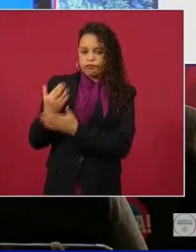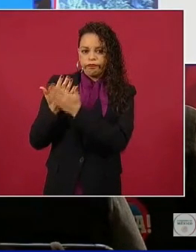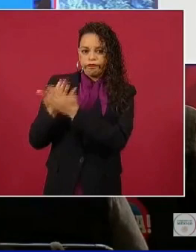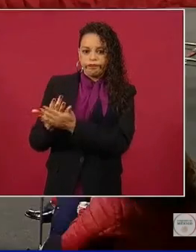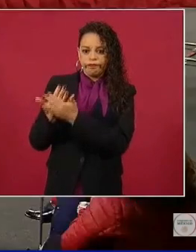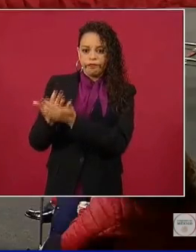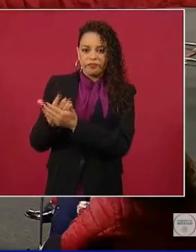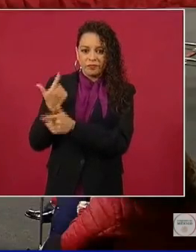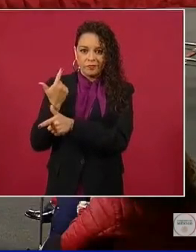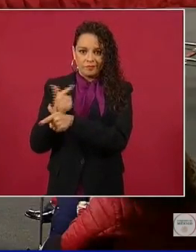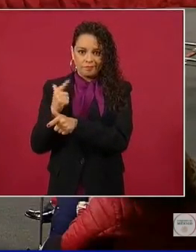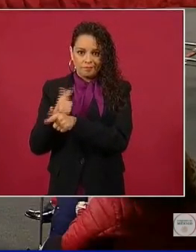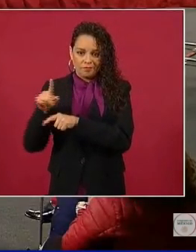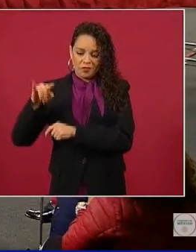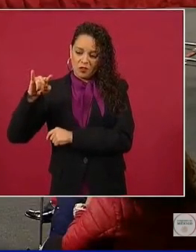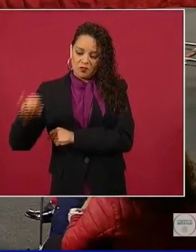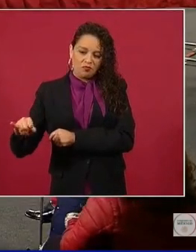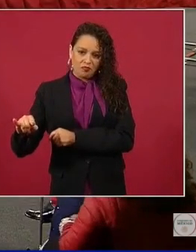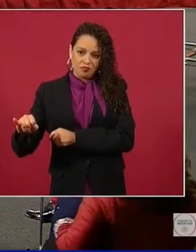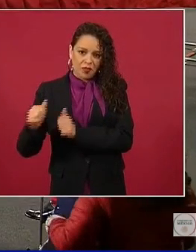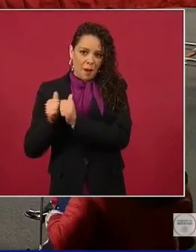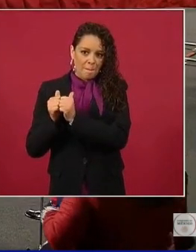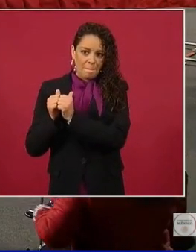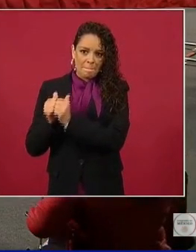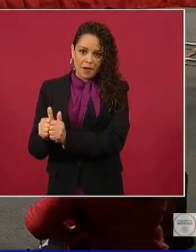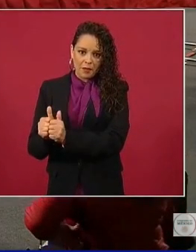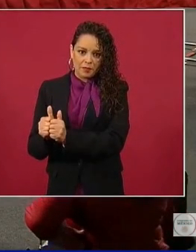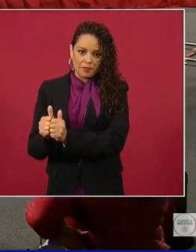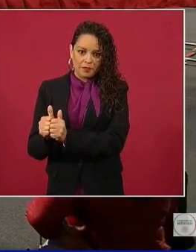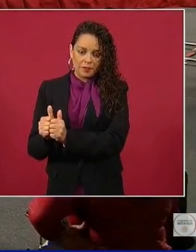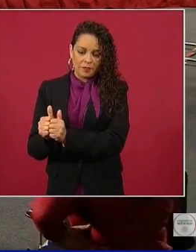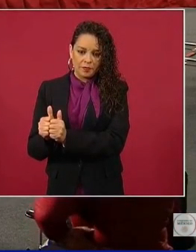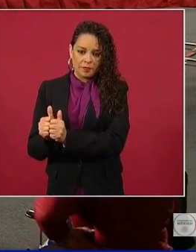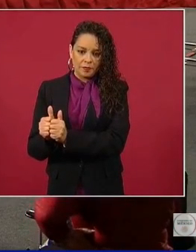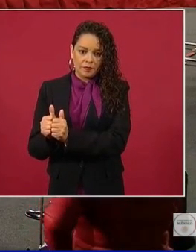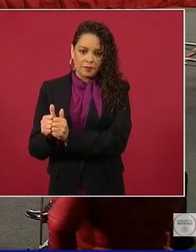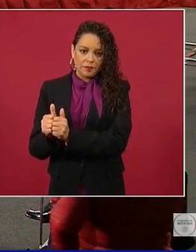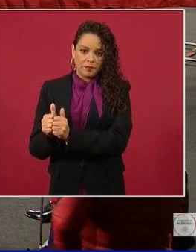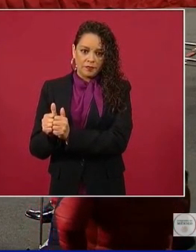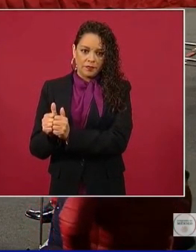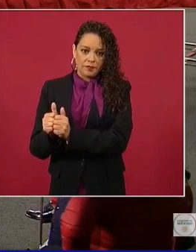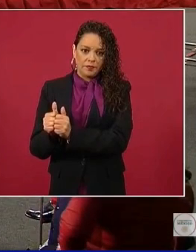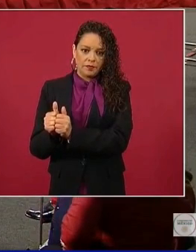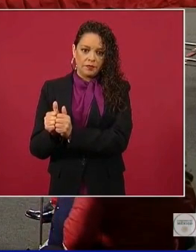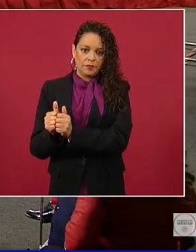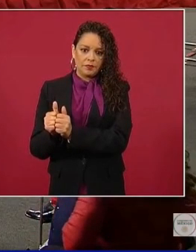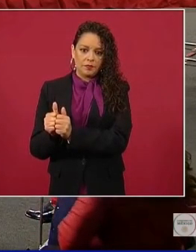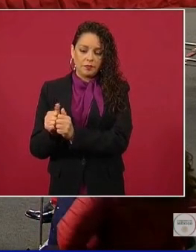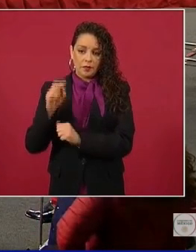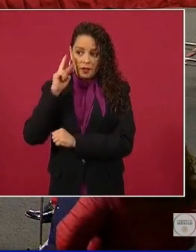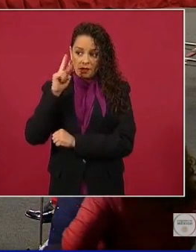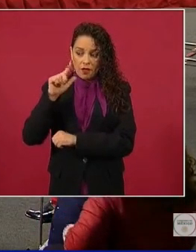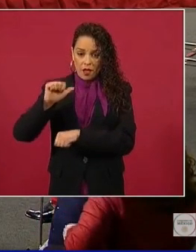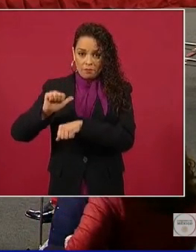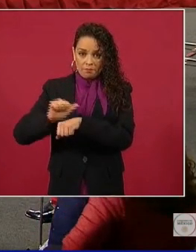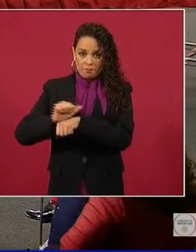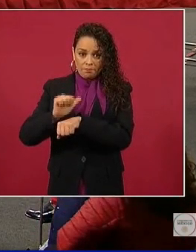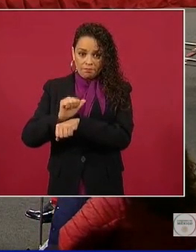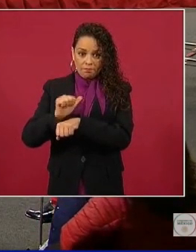esperando y haciendo diferentes maniobras el vehículo se pudo ubicar dar